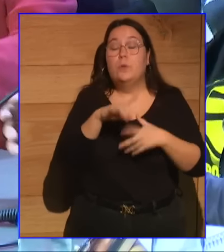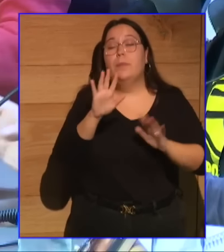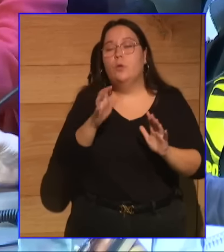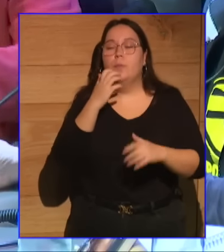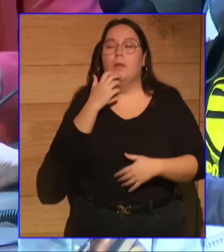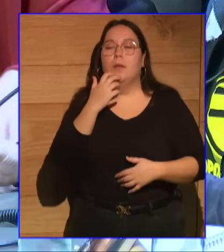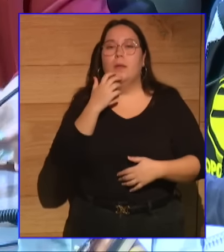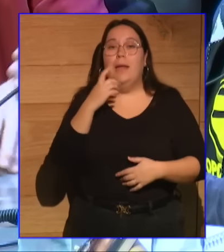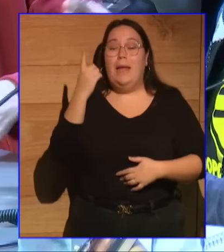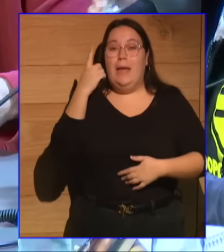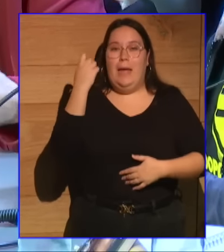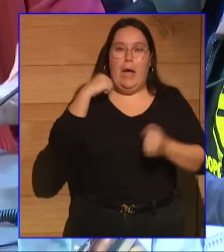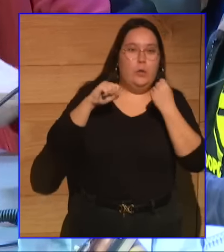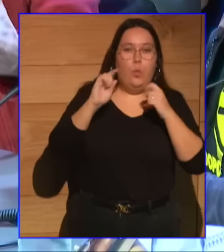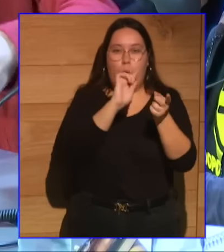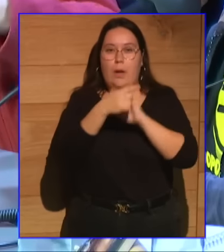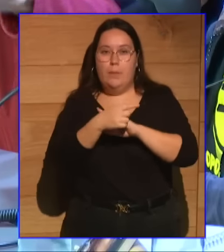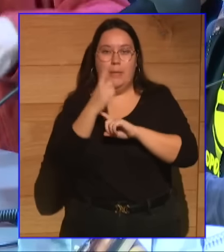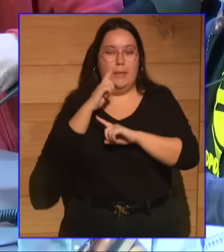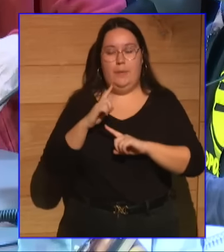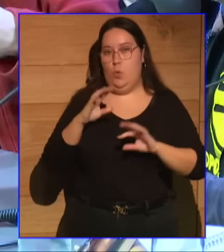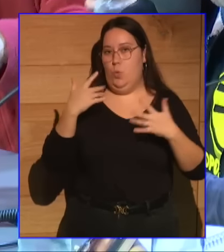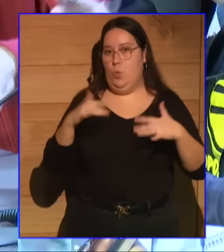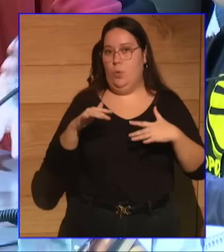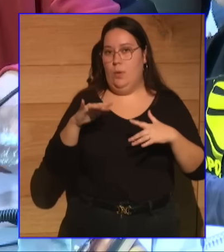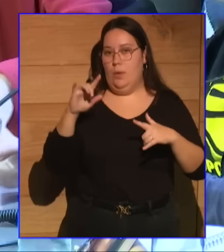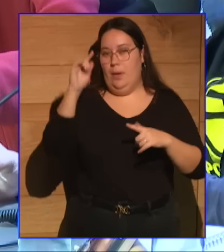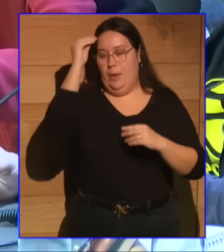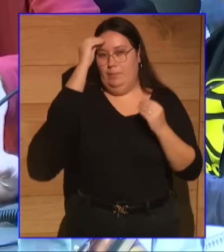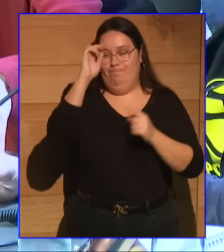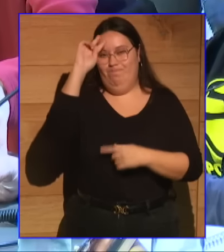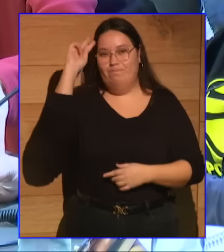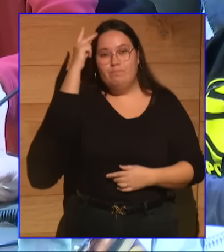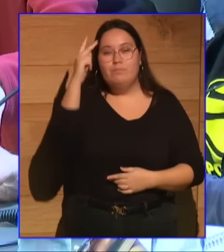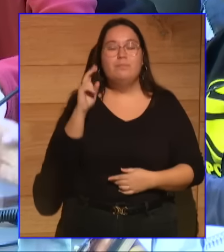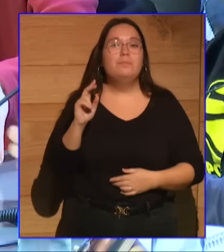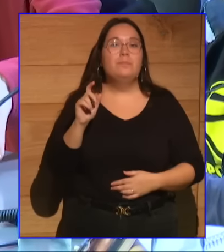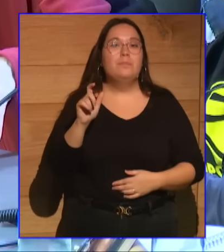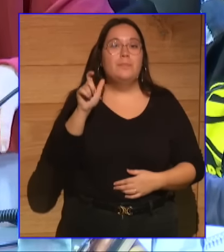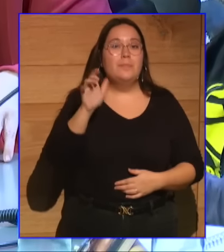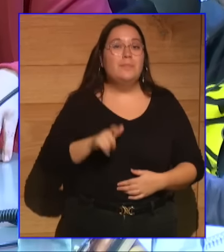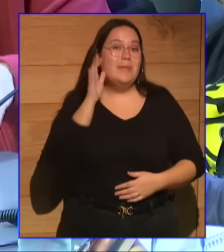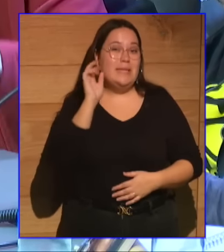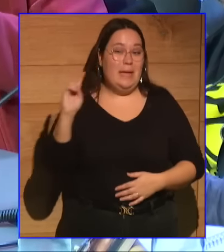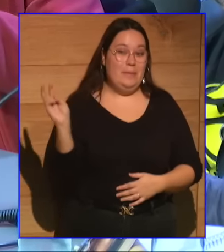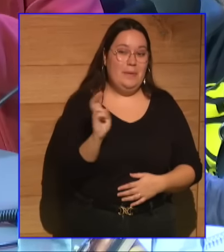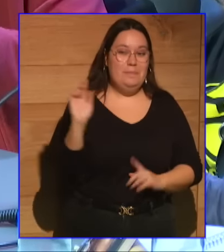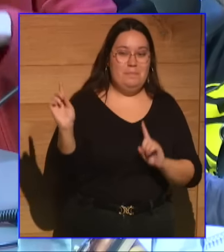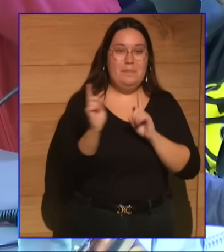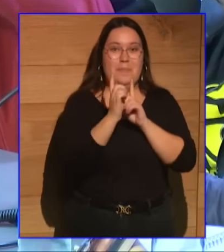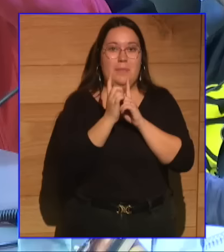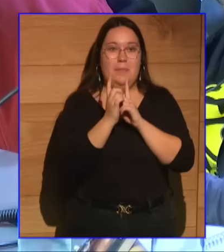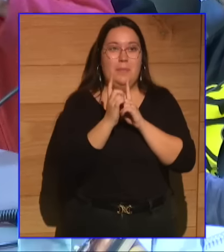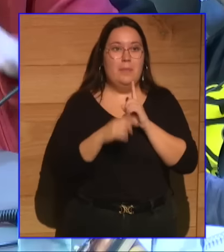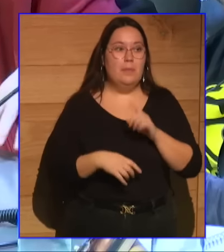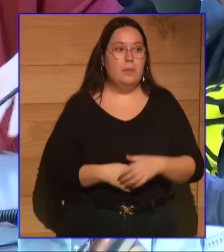ya él cambia ya la actitud y ya empieza a tener una catarsis y empieza a cambiar su planteamiento, viene a verla una chica y él no la recibe,